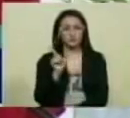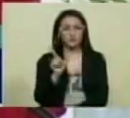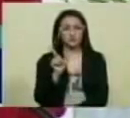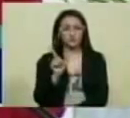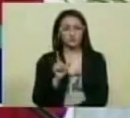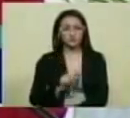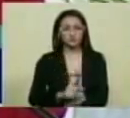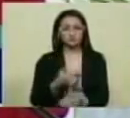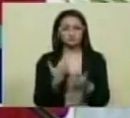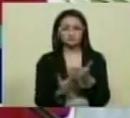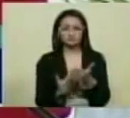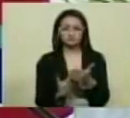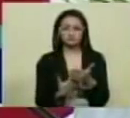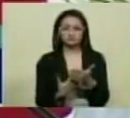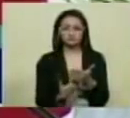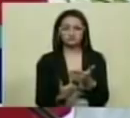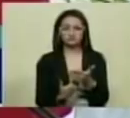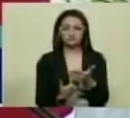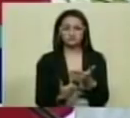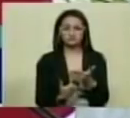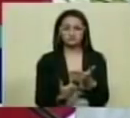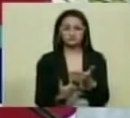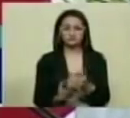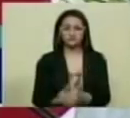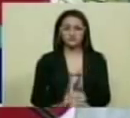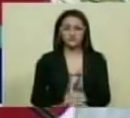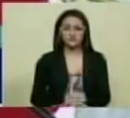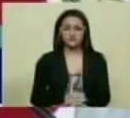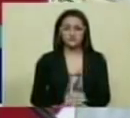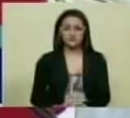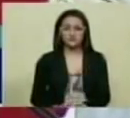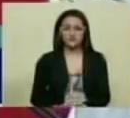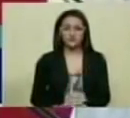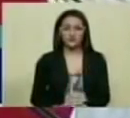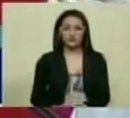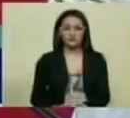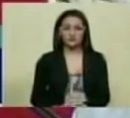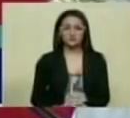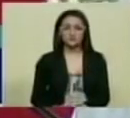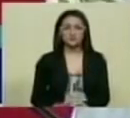así lo plantearon, y por supuesto que con las dos manos